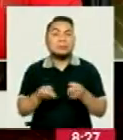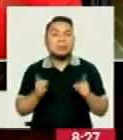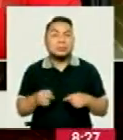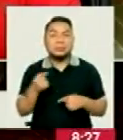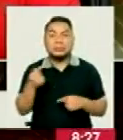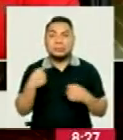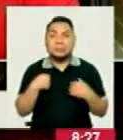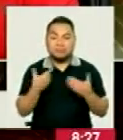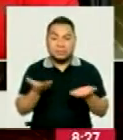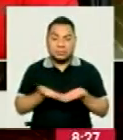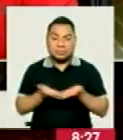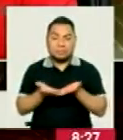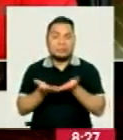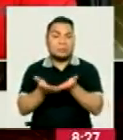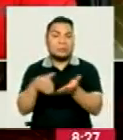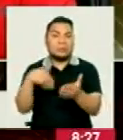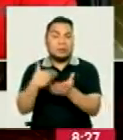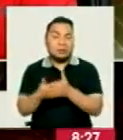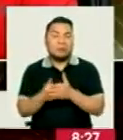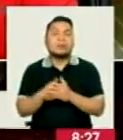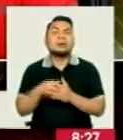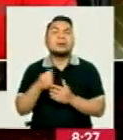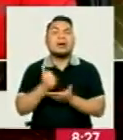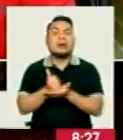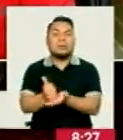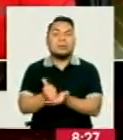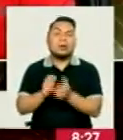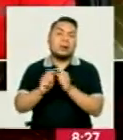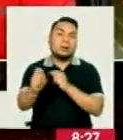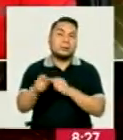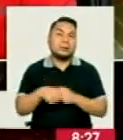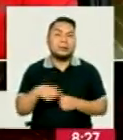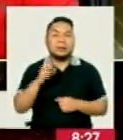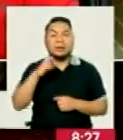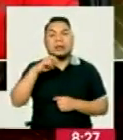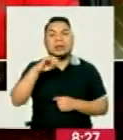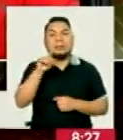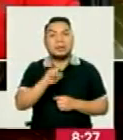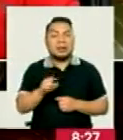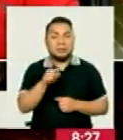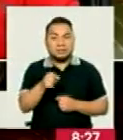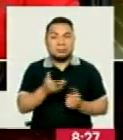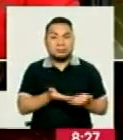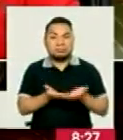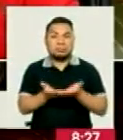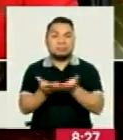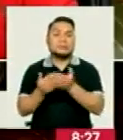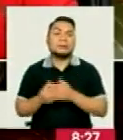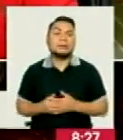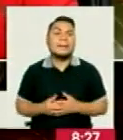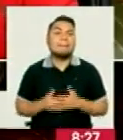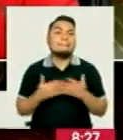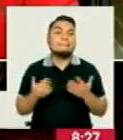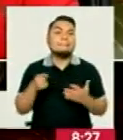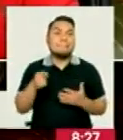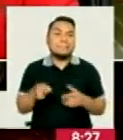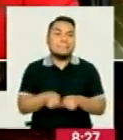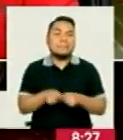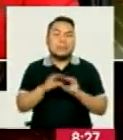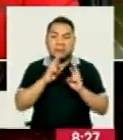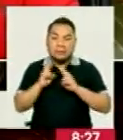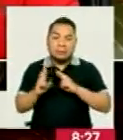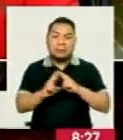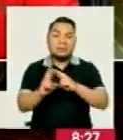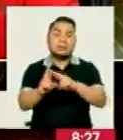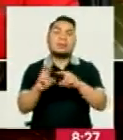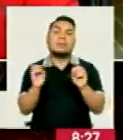una plataforma itinerante de acción social denominadas PIAS, que se trasladan ya sea por los ríos